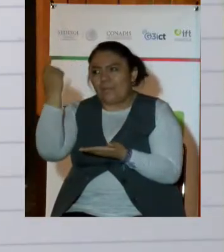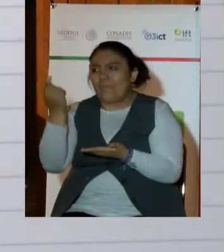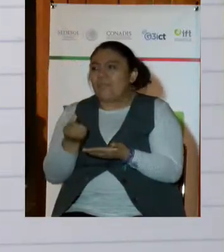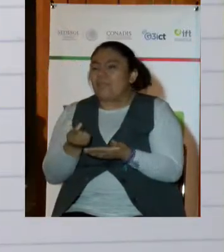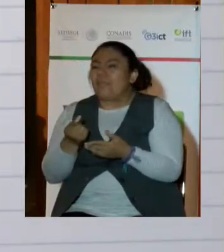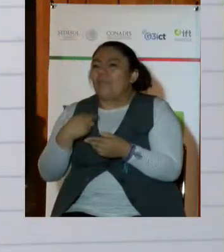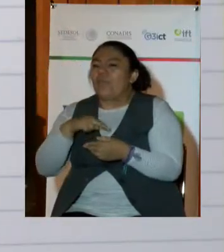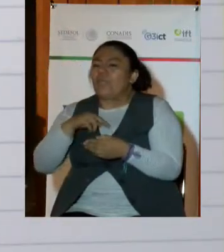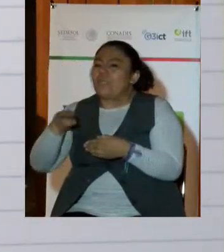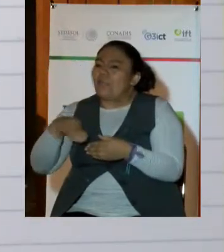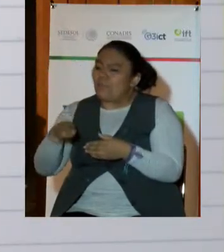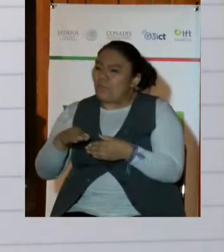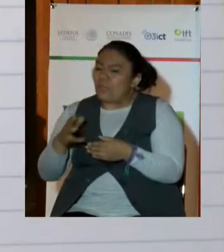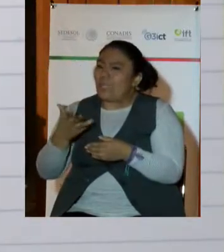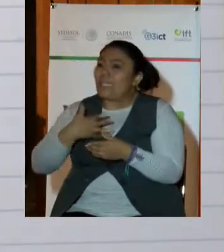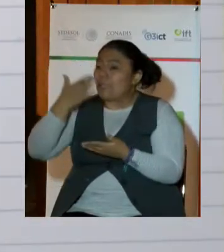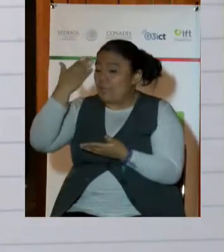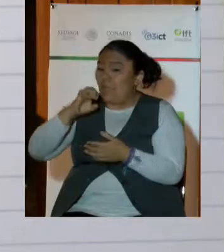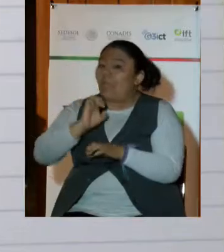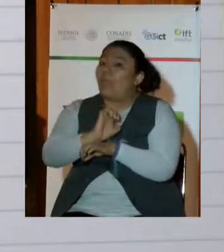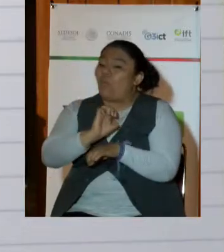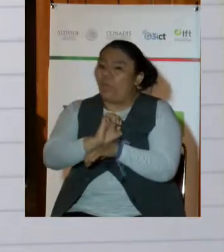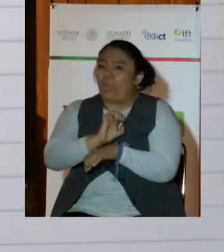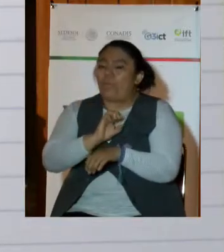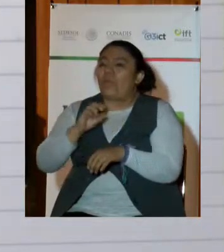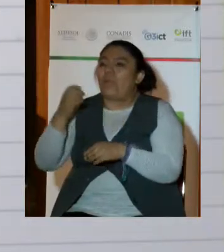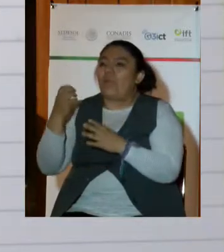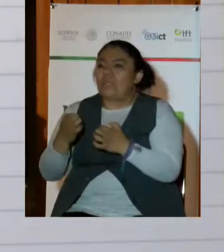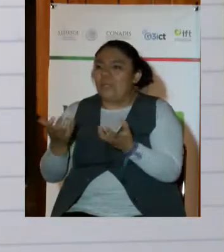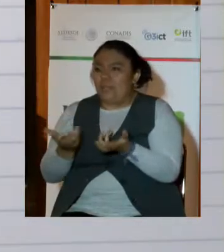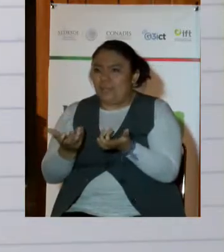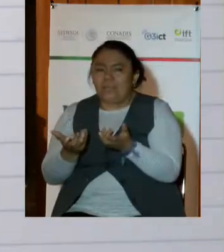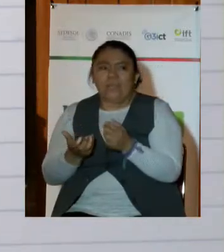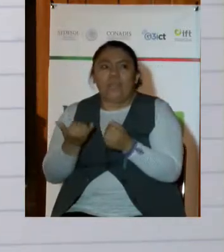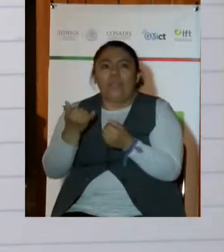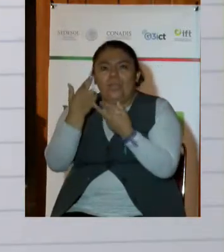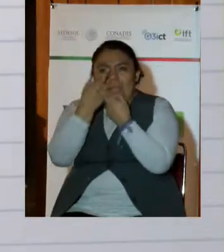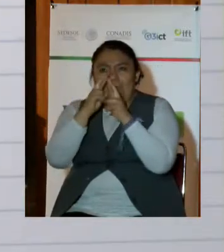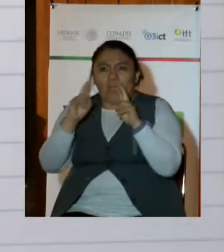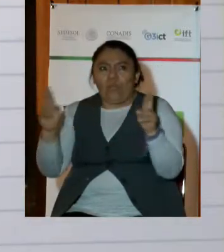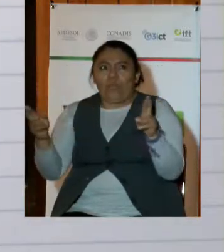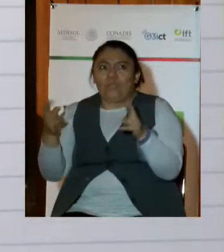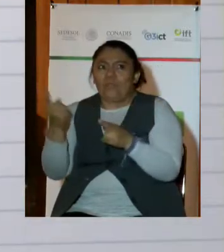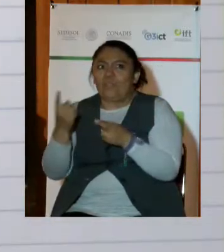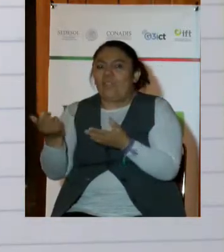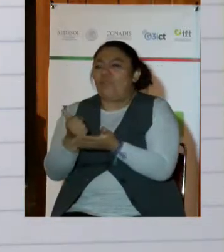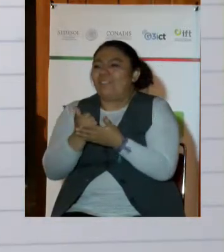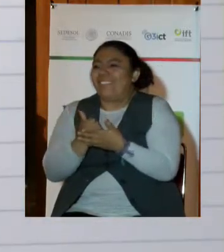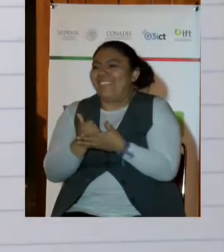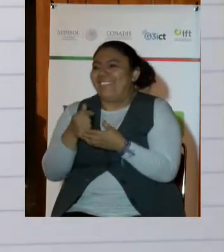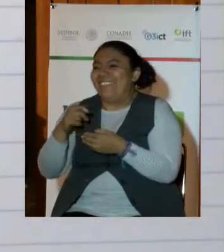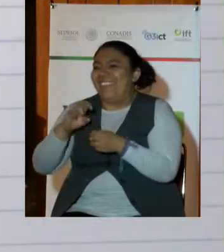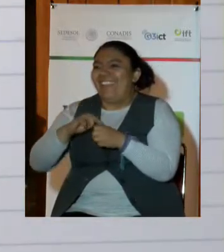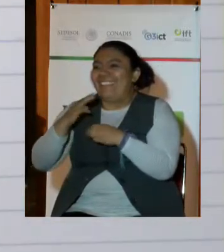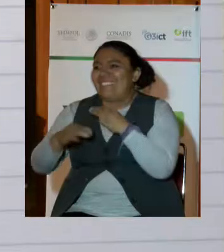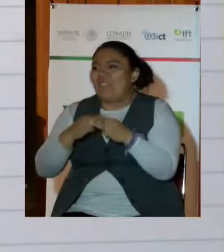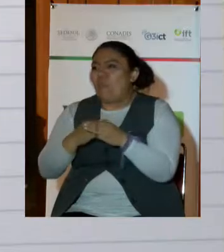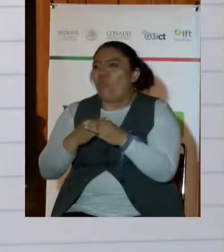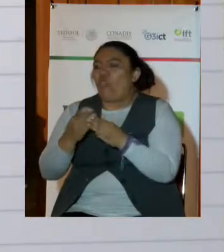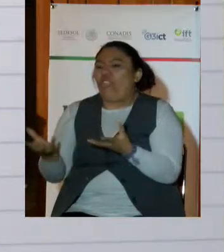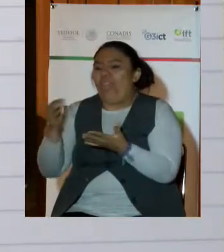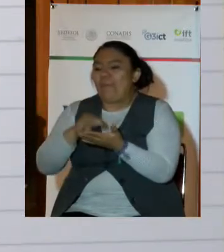me llamo tal, tengo esta condición y utilizo esta aplicación que me sirve muy bien para esto. Y tener un repositorio de alguna manera de aplicaciones